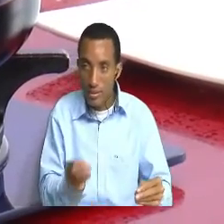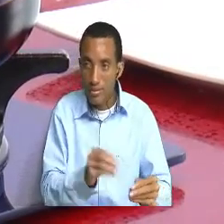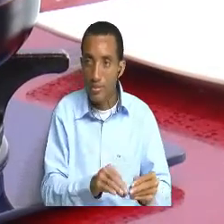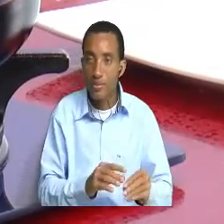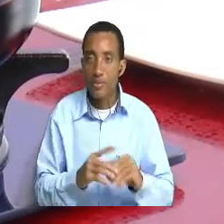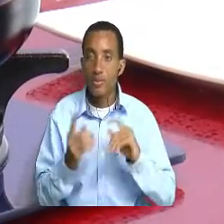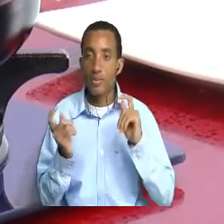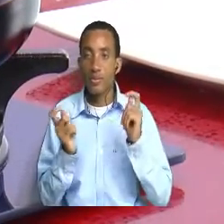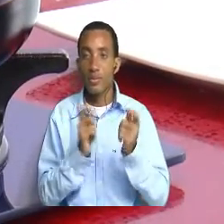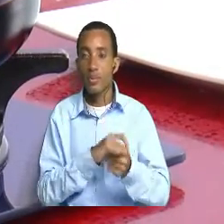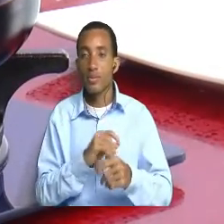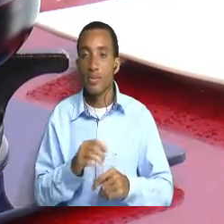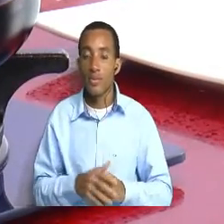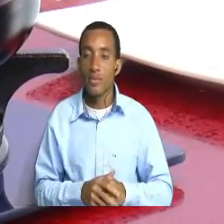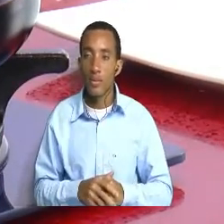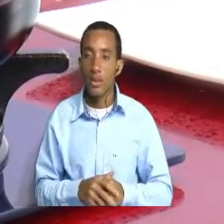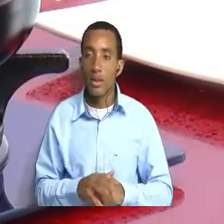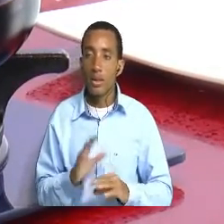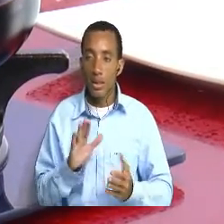de